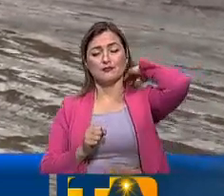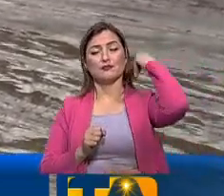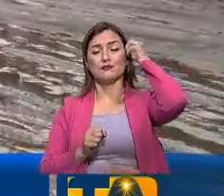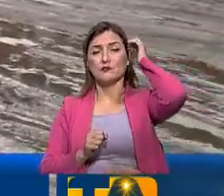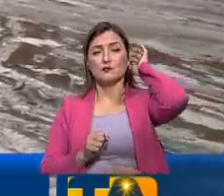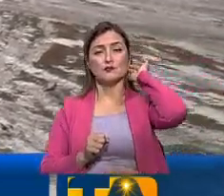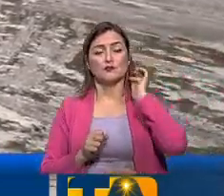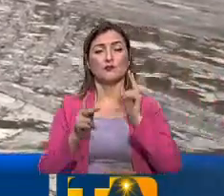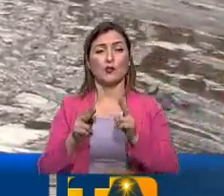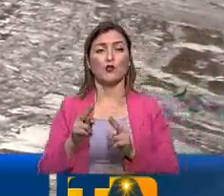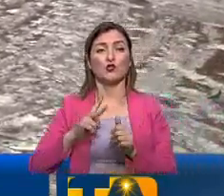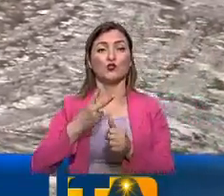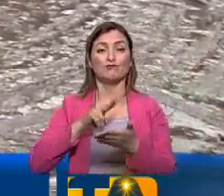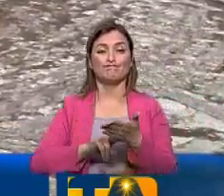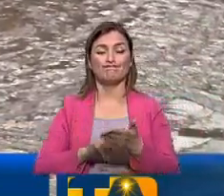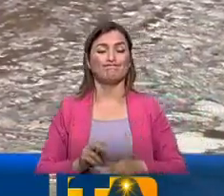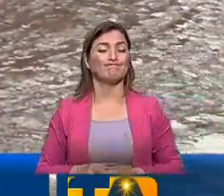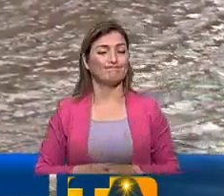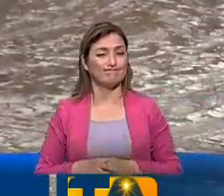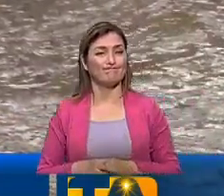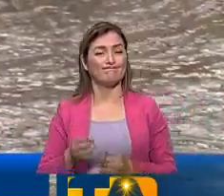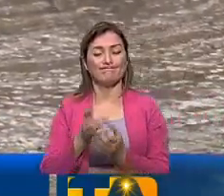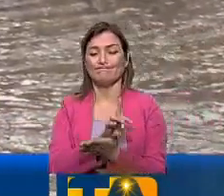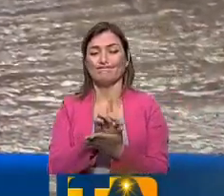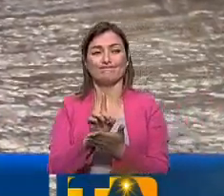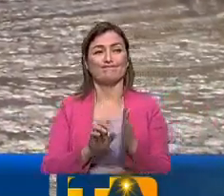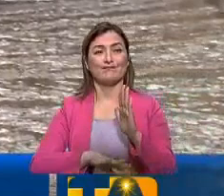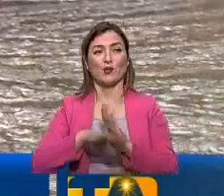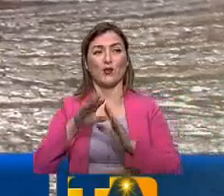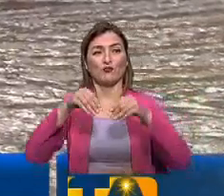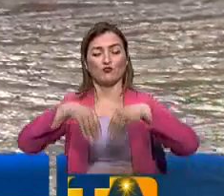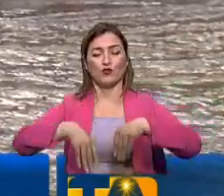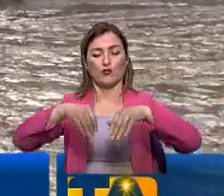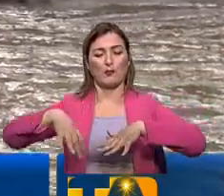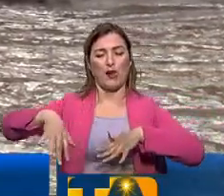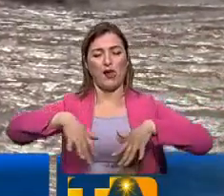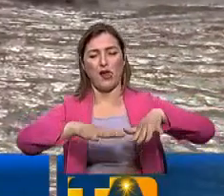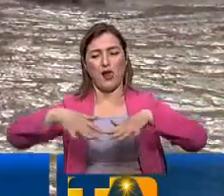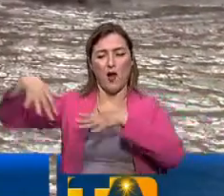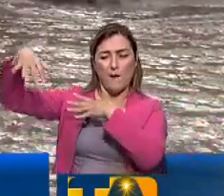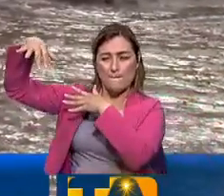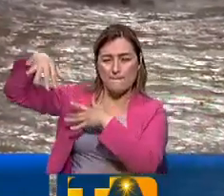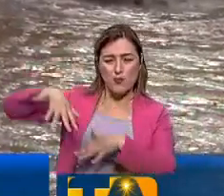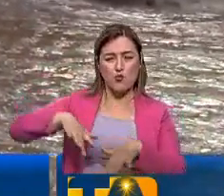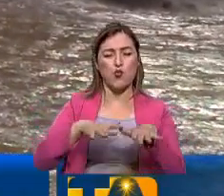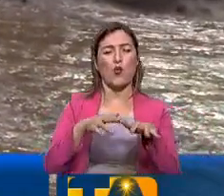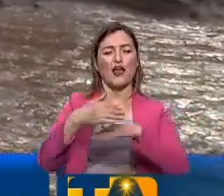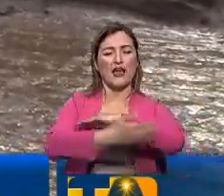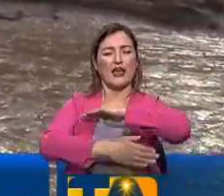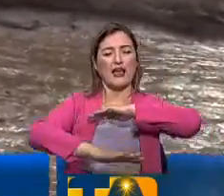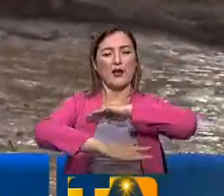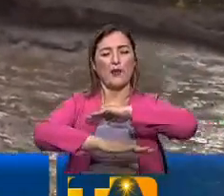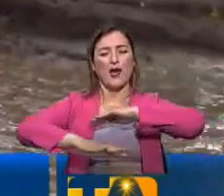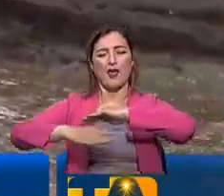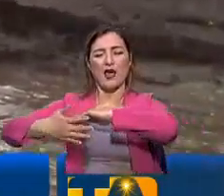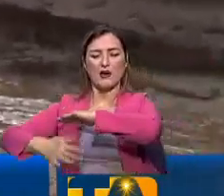que ocurre algo similar en este cantón, pero este fin de semana fue mayor la cantidad de flujos que descendieron por 3 quebradas desde los páramos de